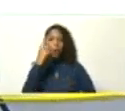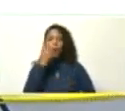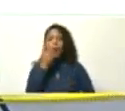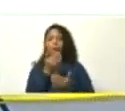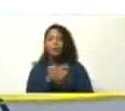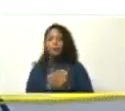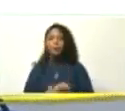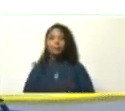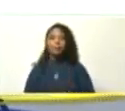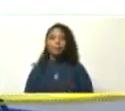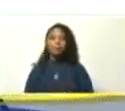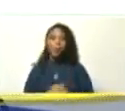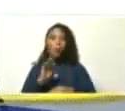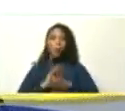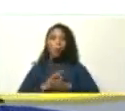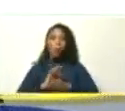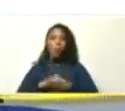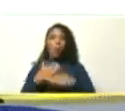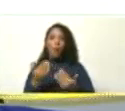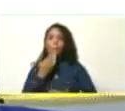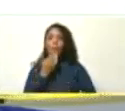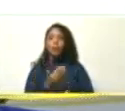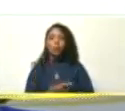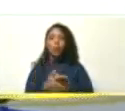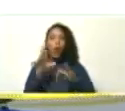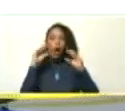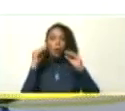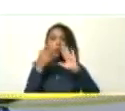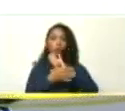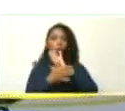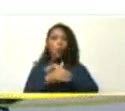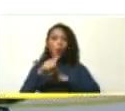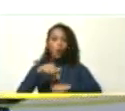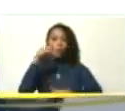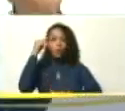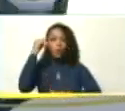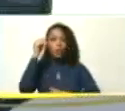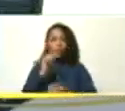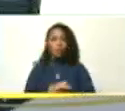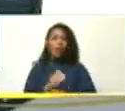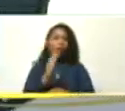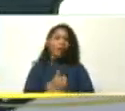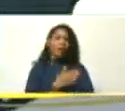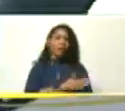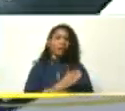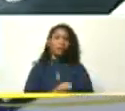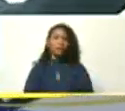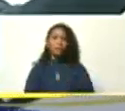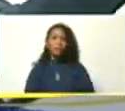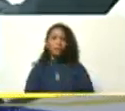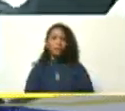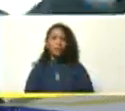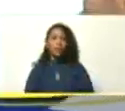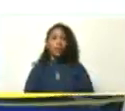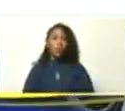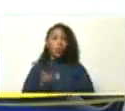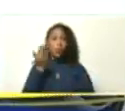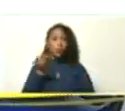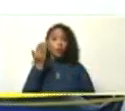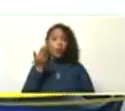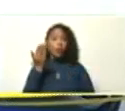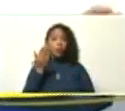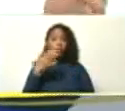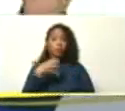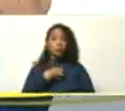gracias por permitirme hablar en esta fecha. Ante los galardonados y